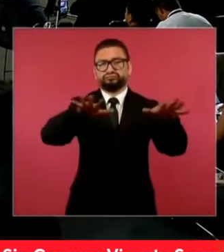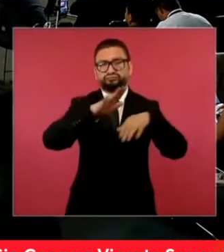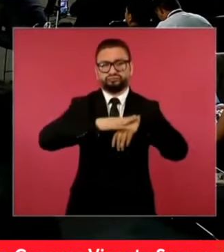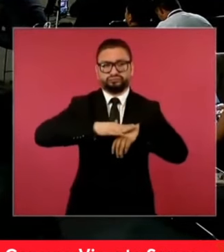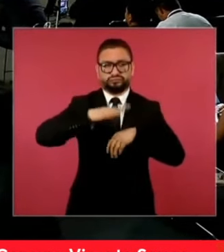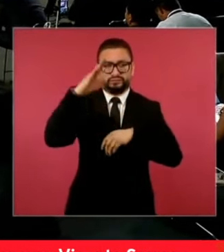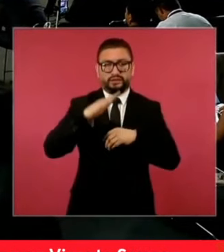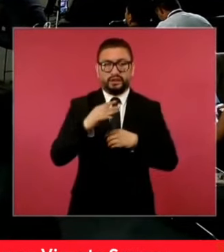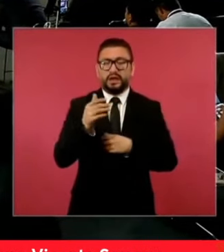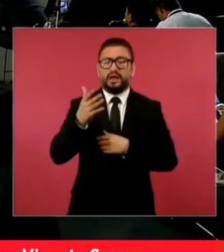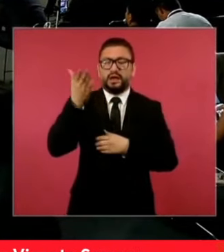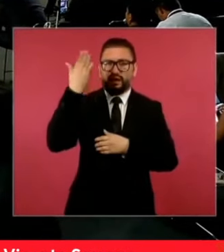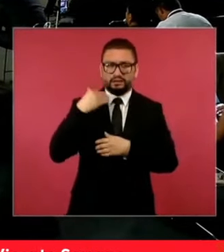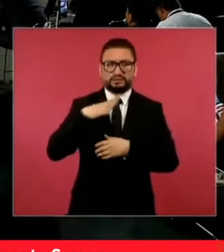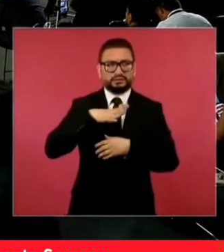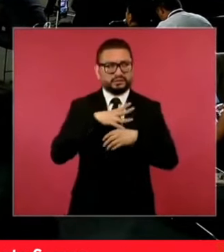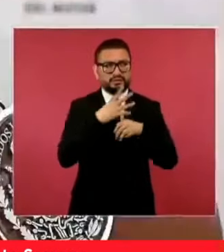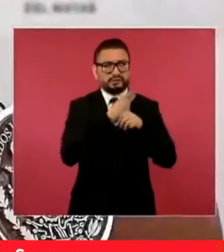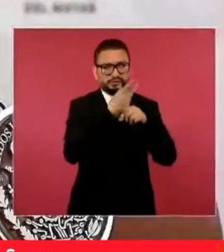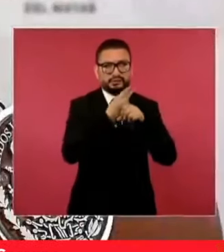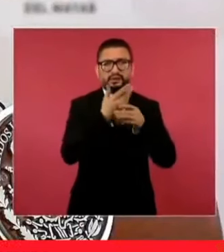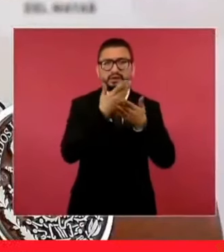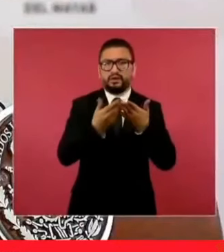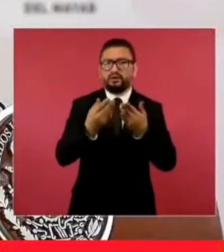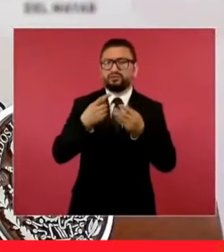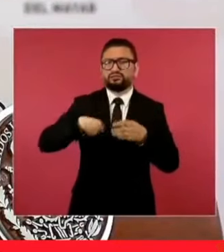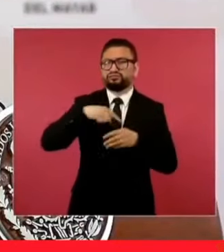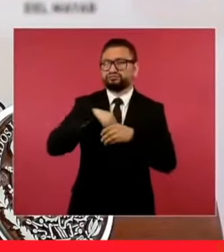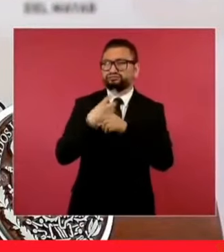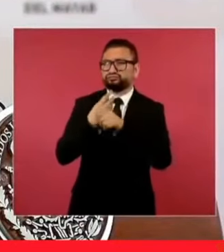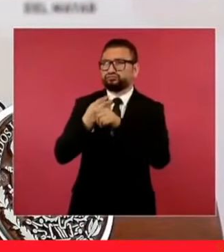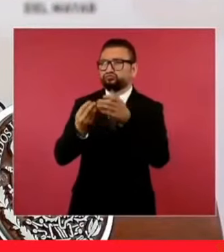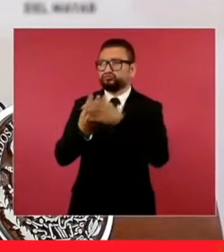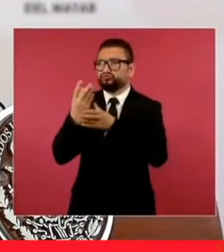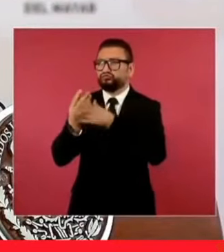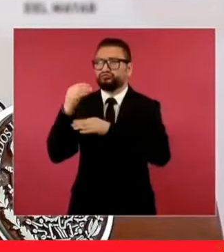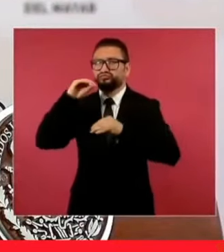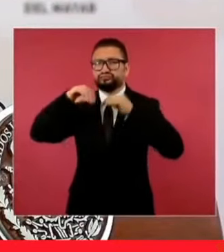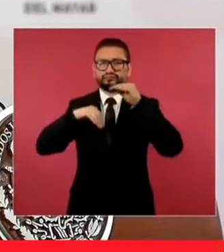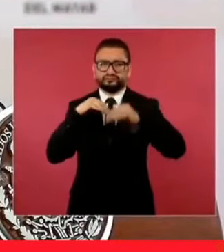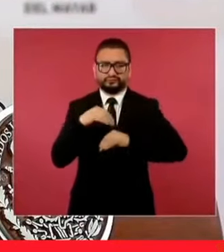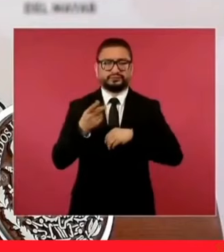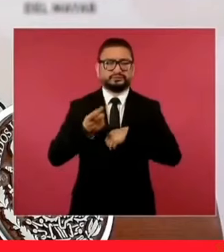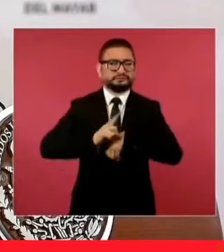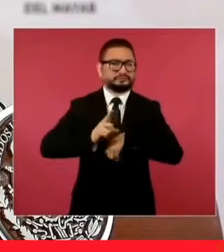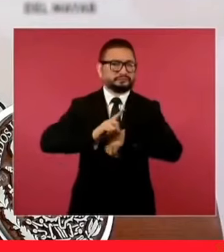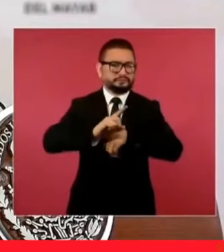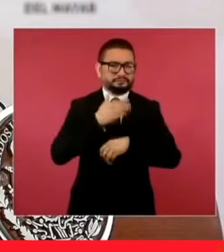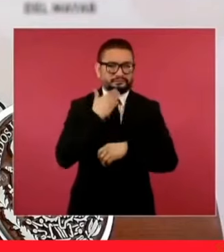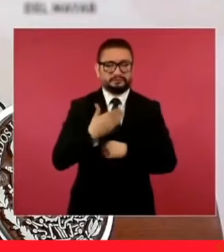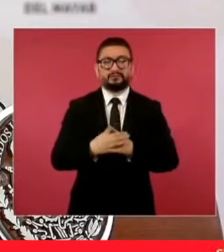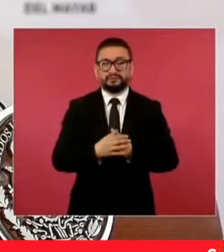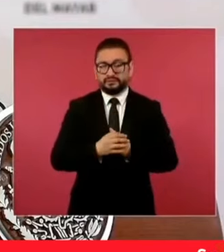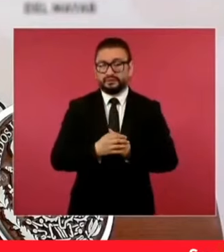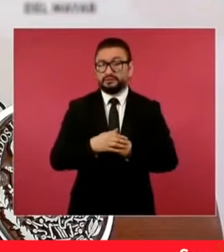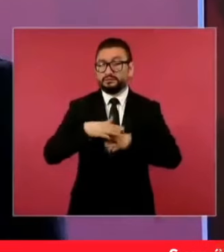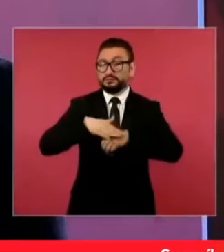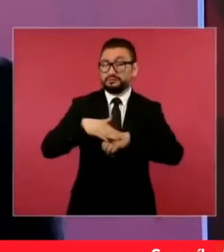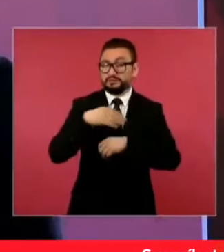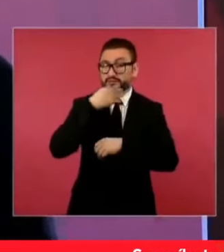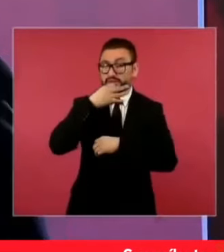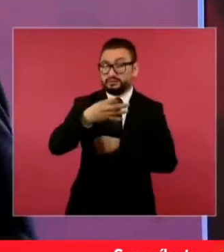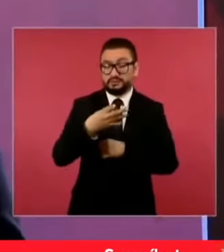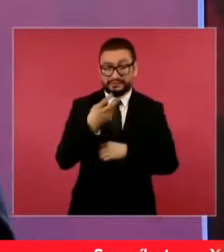activos ya desplegados más los que vamos desplegando cada día. Cabe mencionar que para lograr